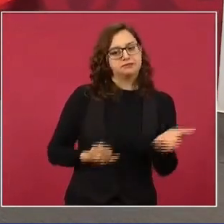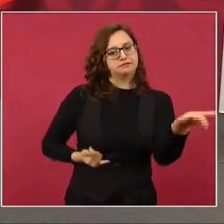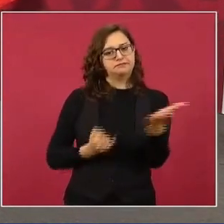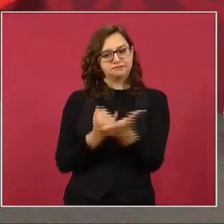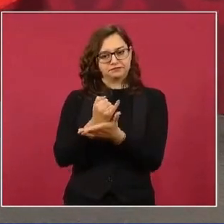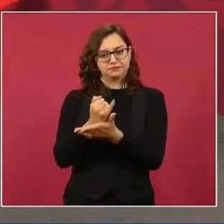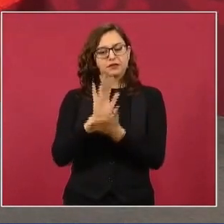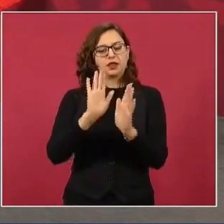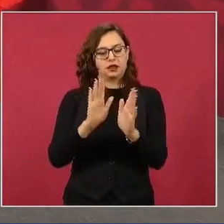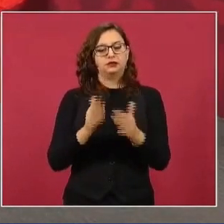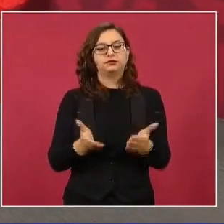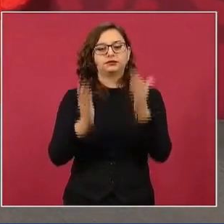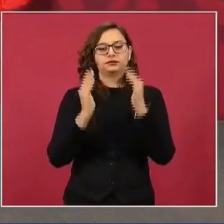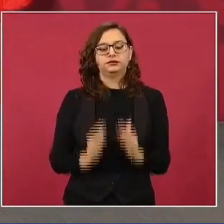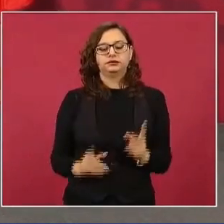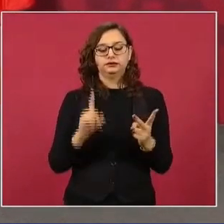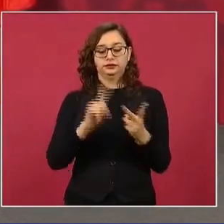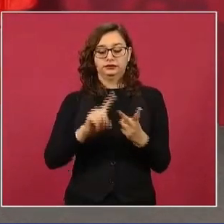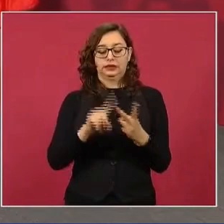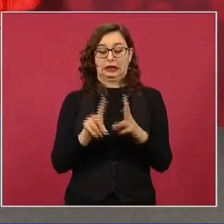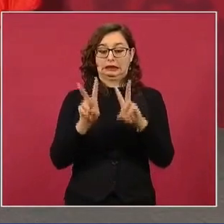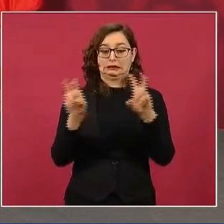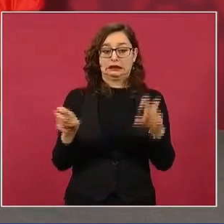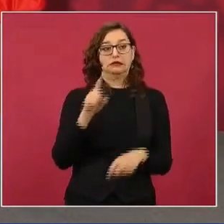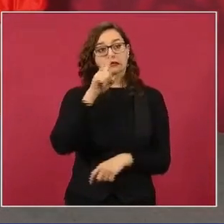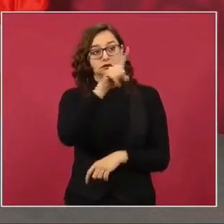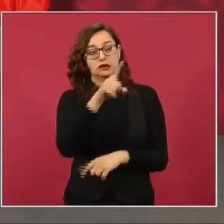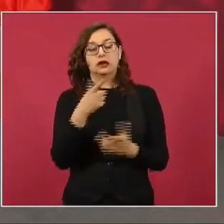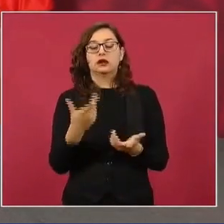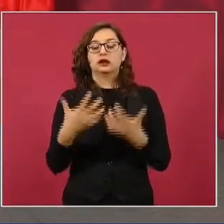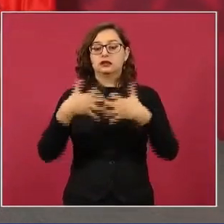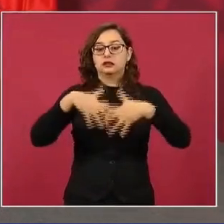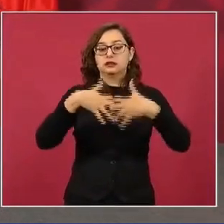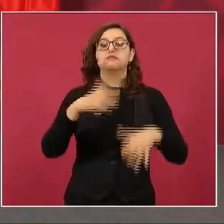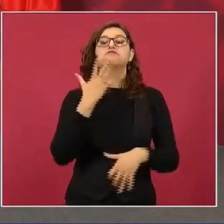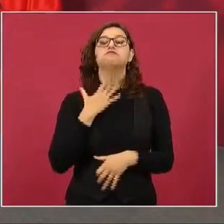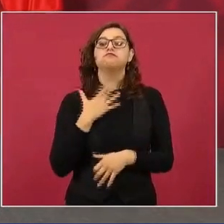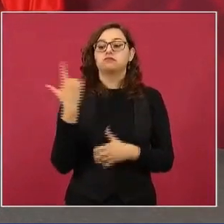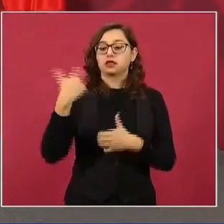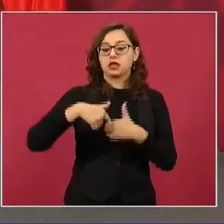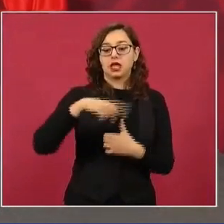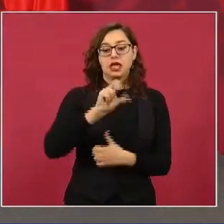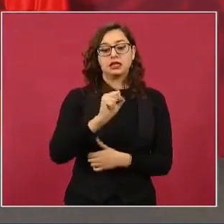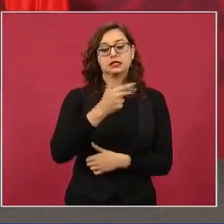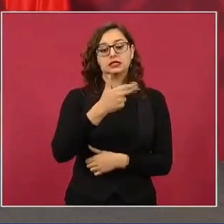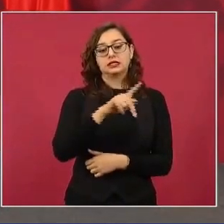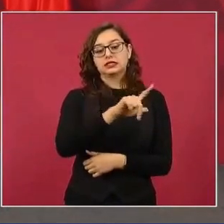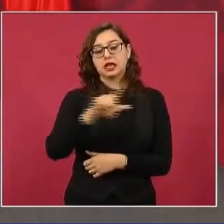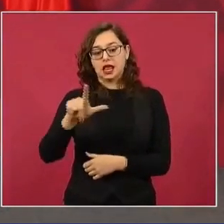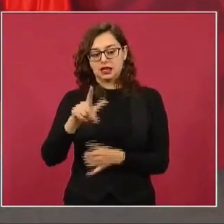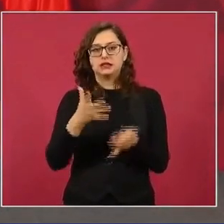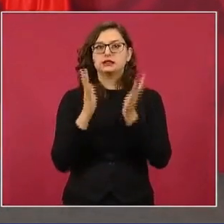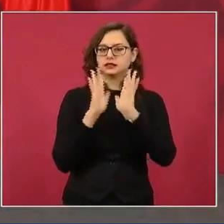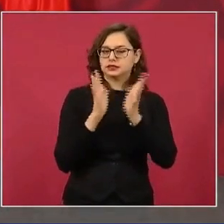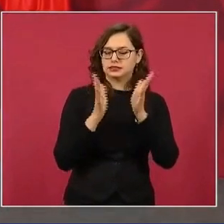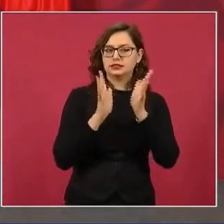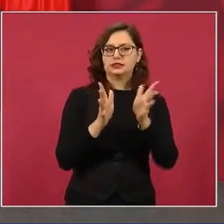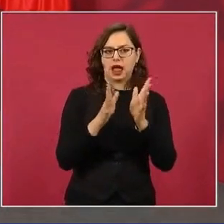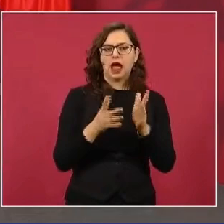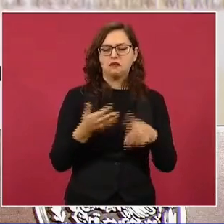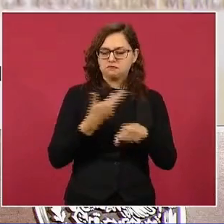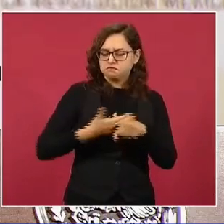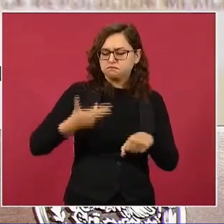Sobre la refinería ya se está avanzando en la